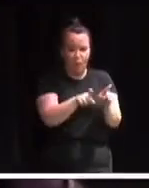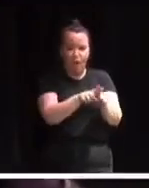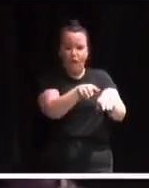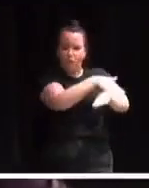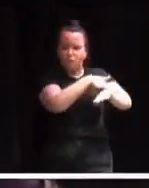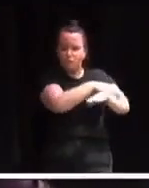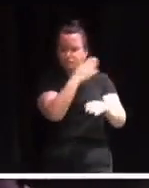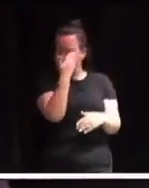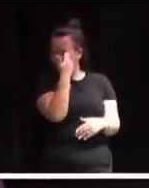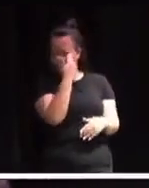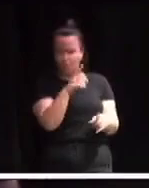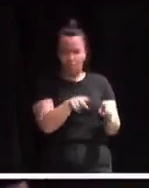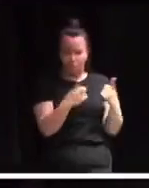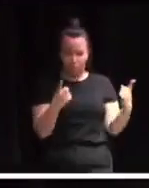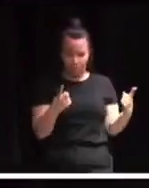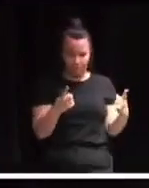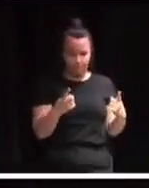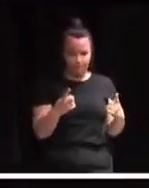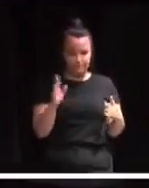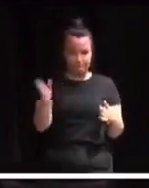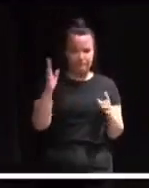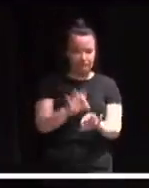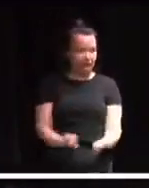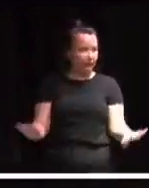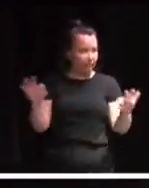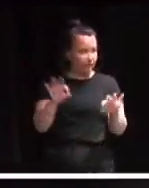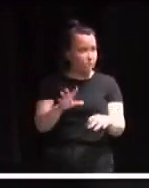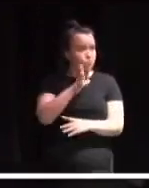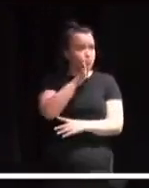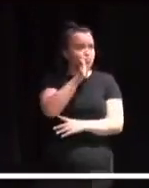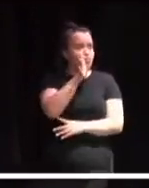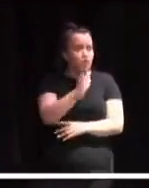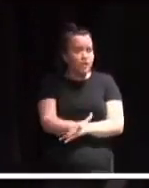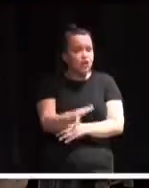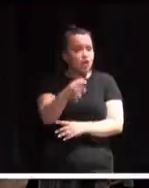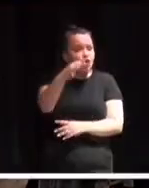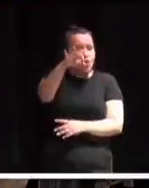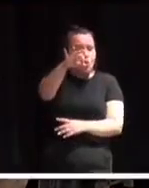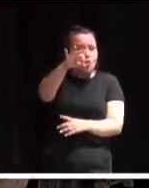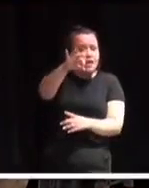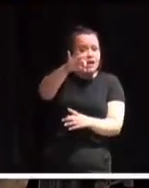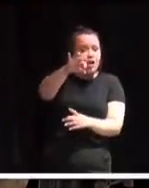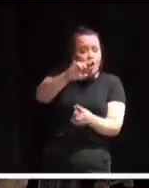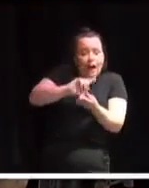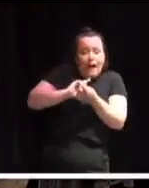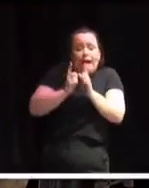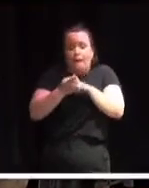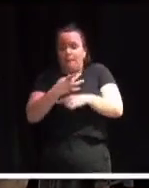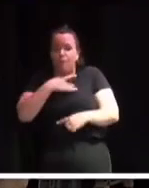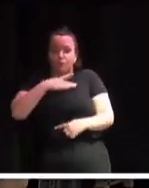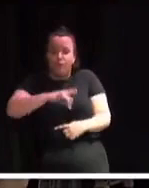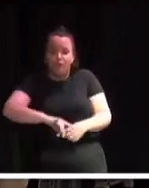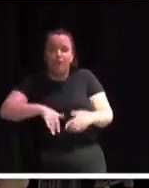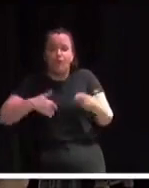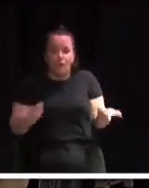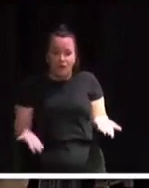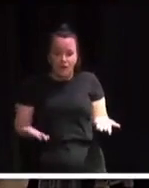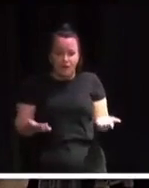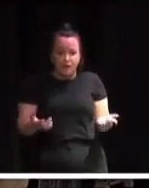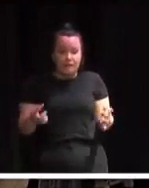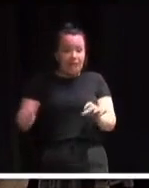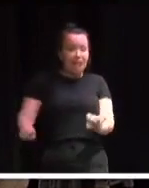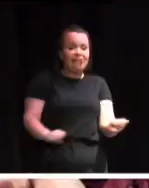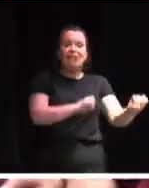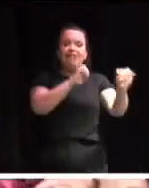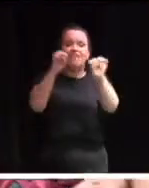y por eso por eso solo hay la alternativa de defender y trabajar por los